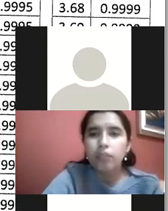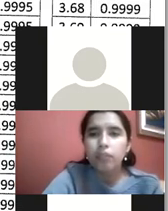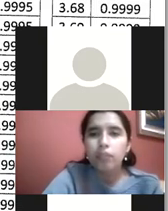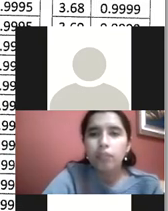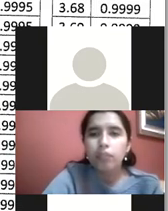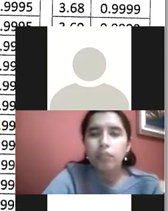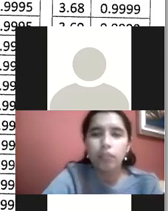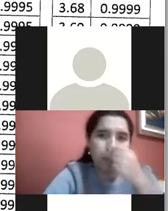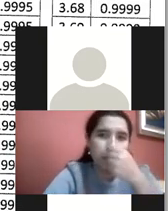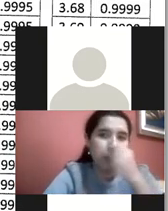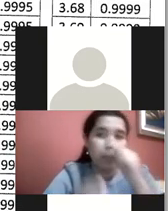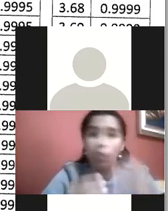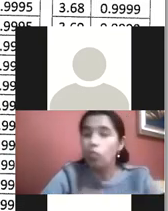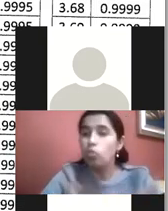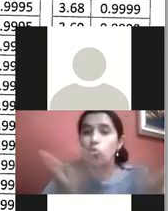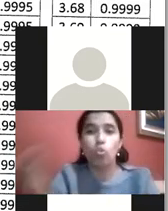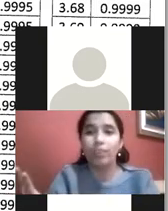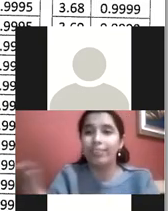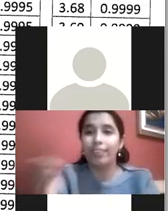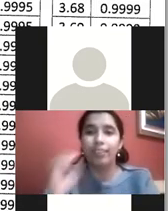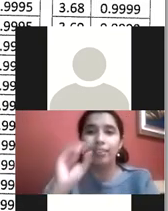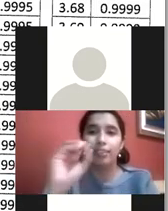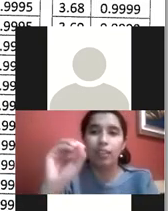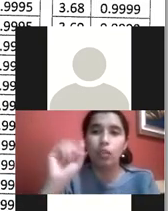No está el 0.9950.